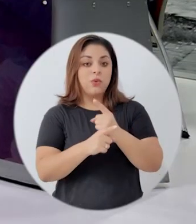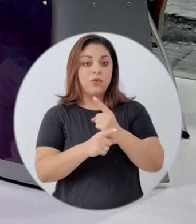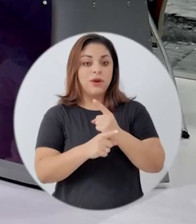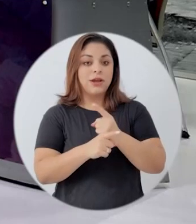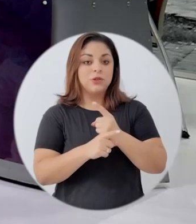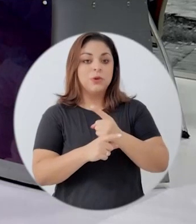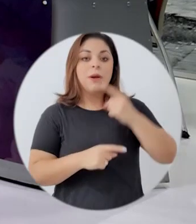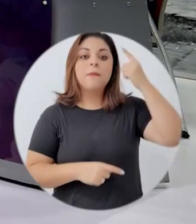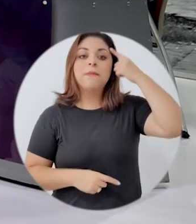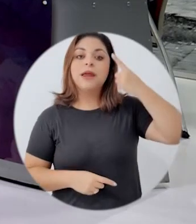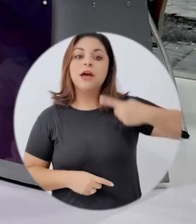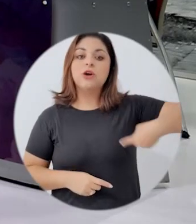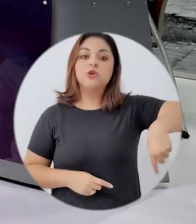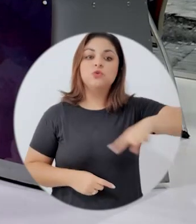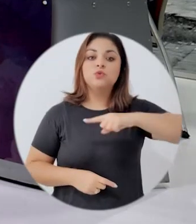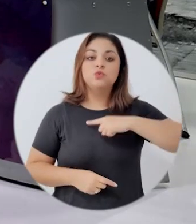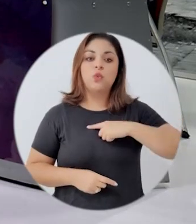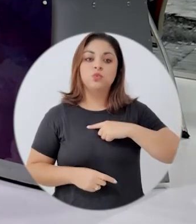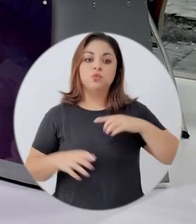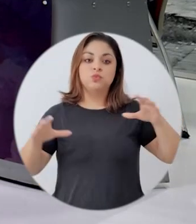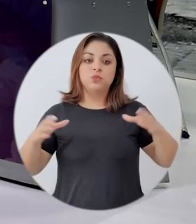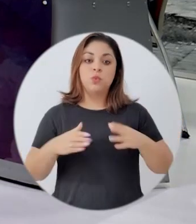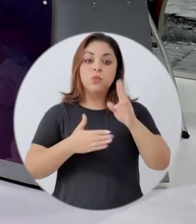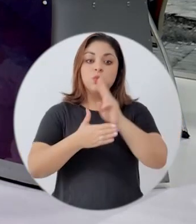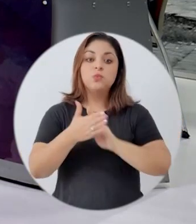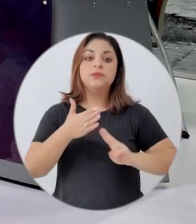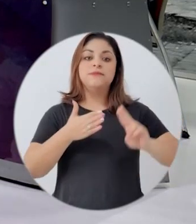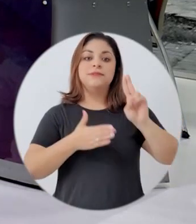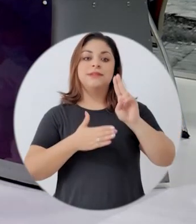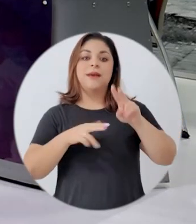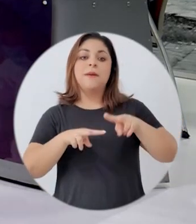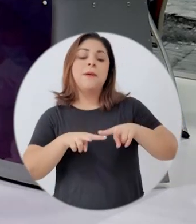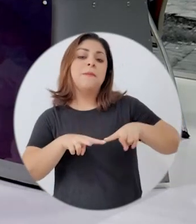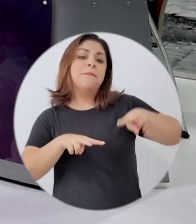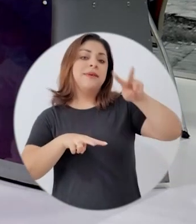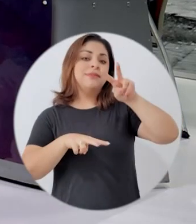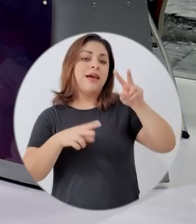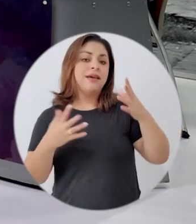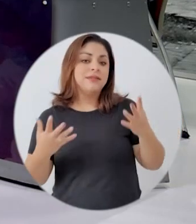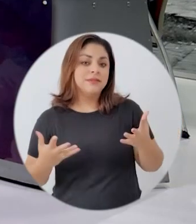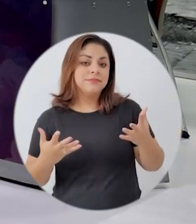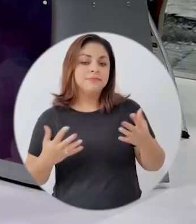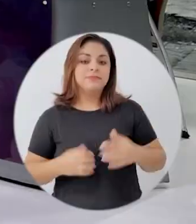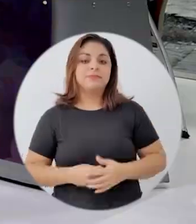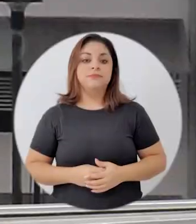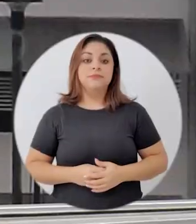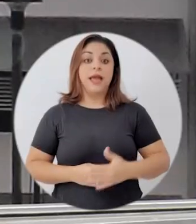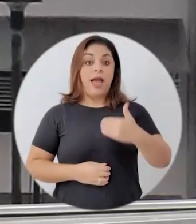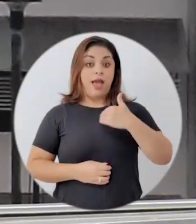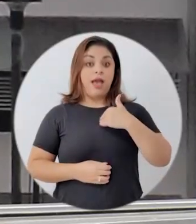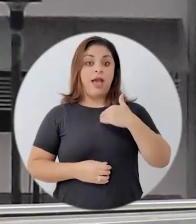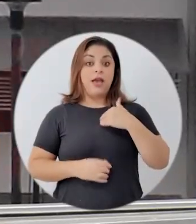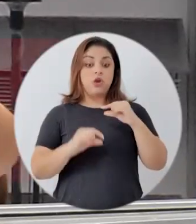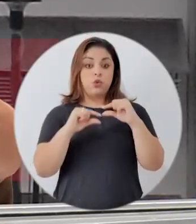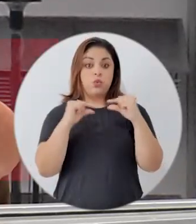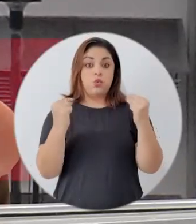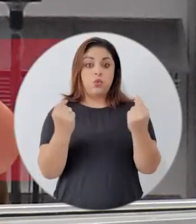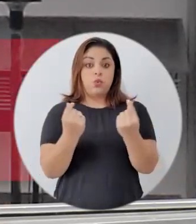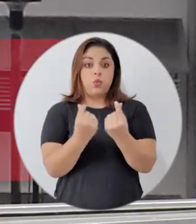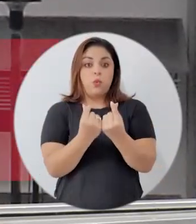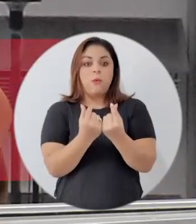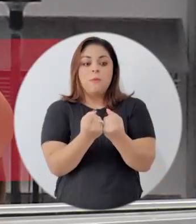sentido, para nosotros como universidad, una de las ventajas que tenemos es que tenemos un